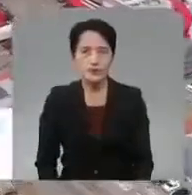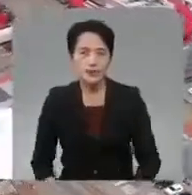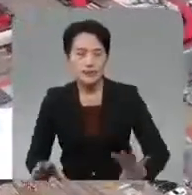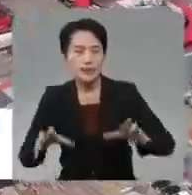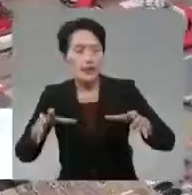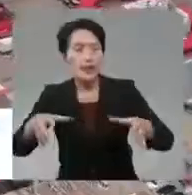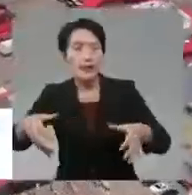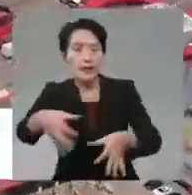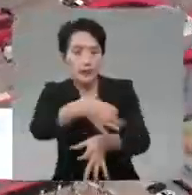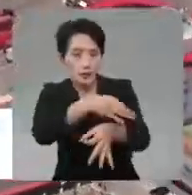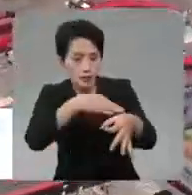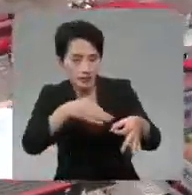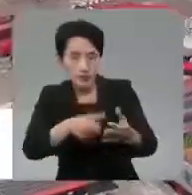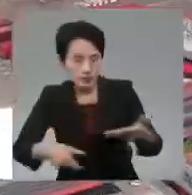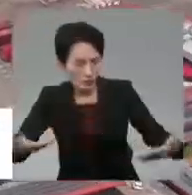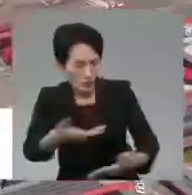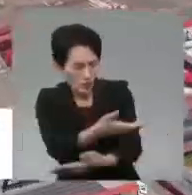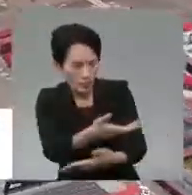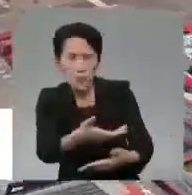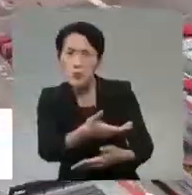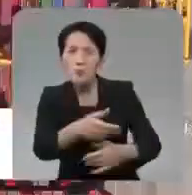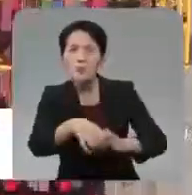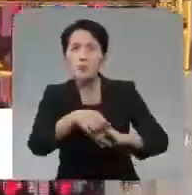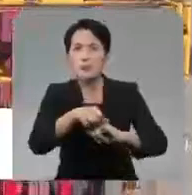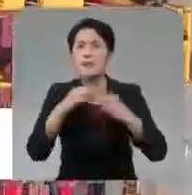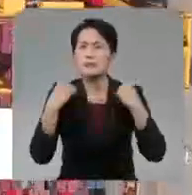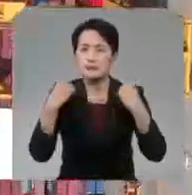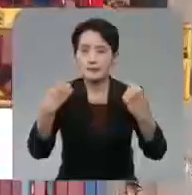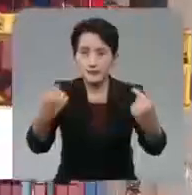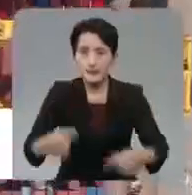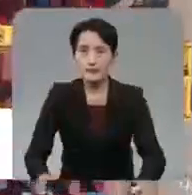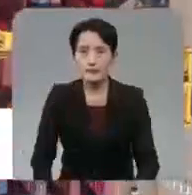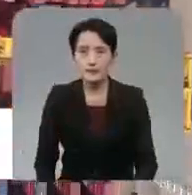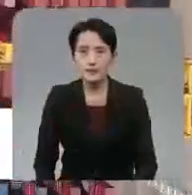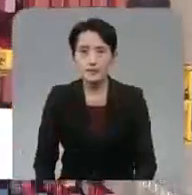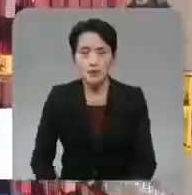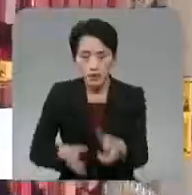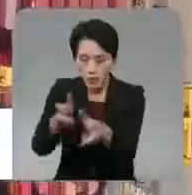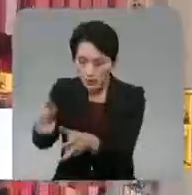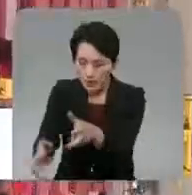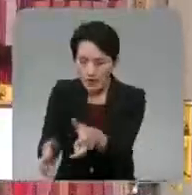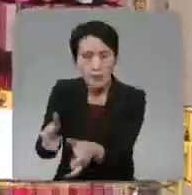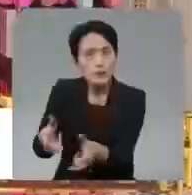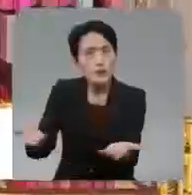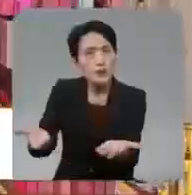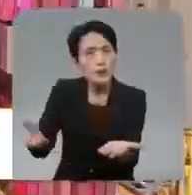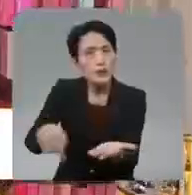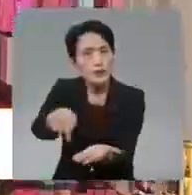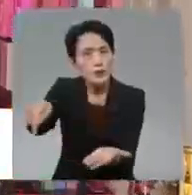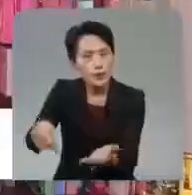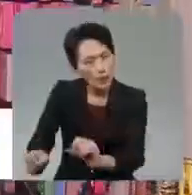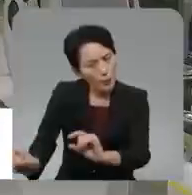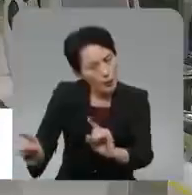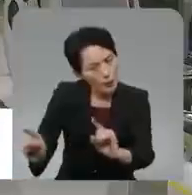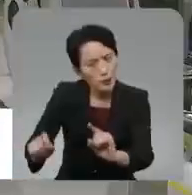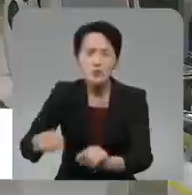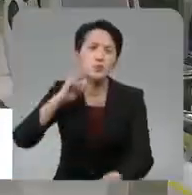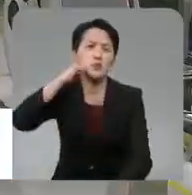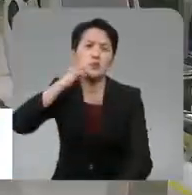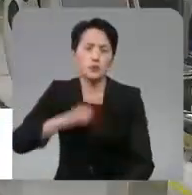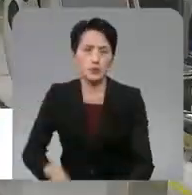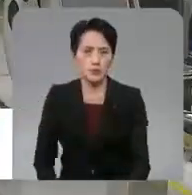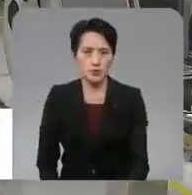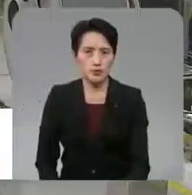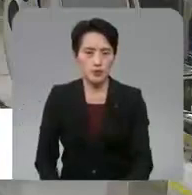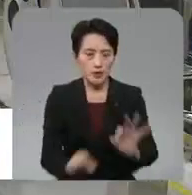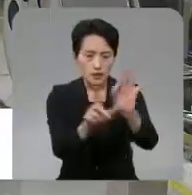manufacturero no en vano los indicadores sobre actividad industrial de octubre reflejan un mínimo incremento de entregas